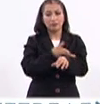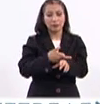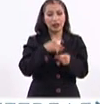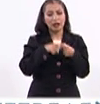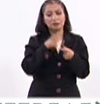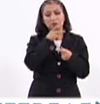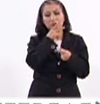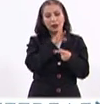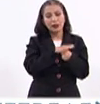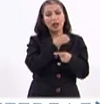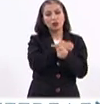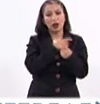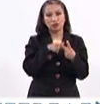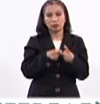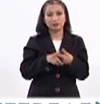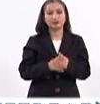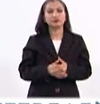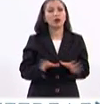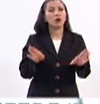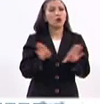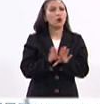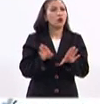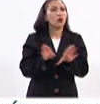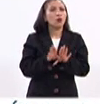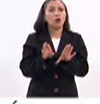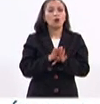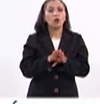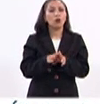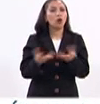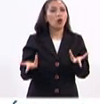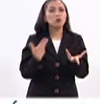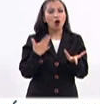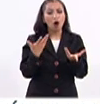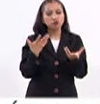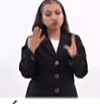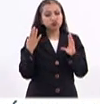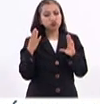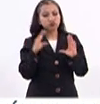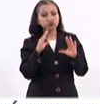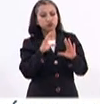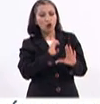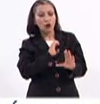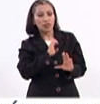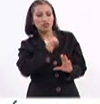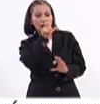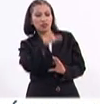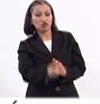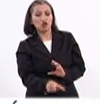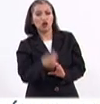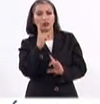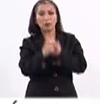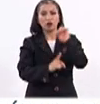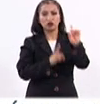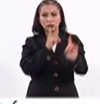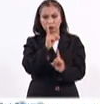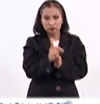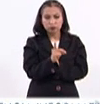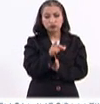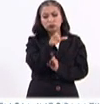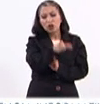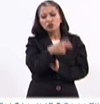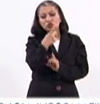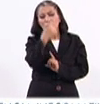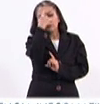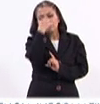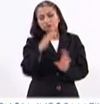familia, los padres, la educación. ¿Cómo se forma un entrenador deportivo? ¿Cuál